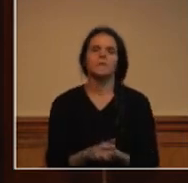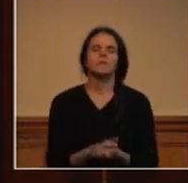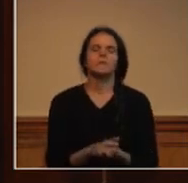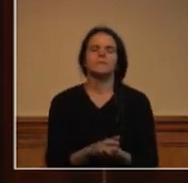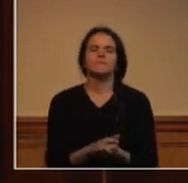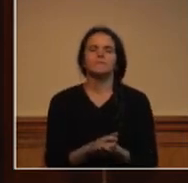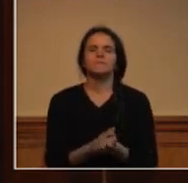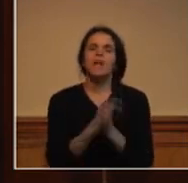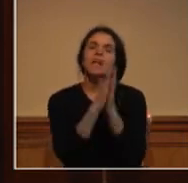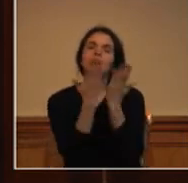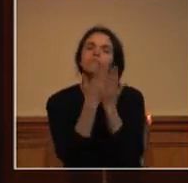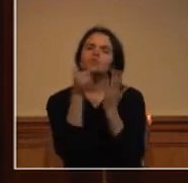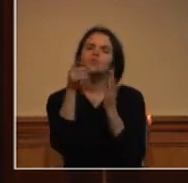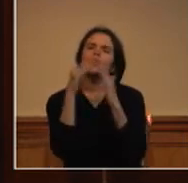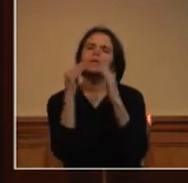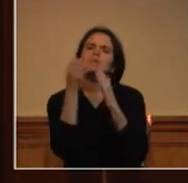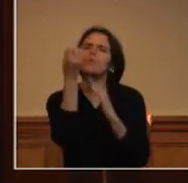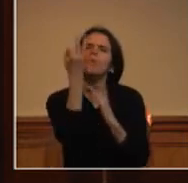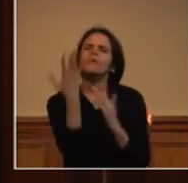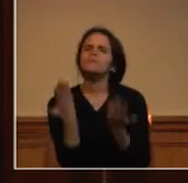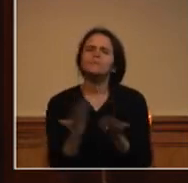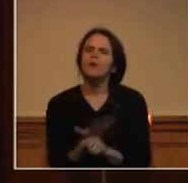¿cuántos libros hay en su casa?